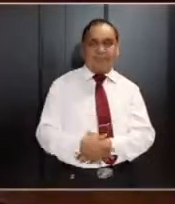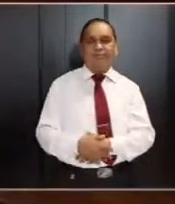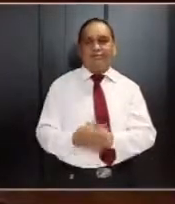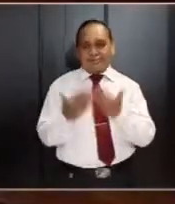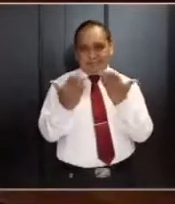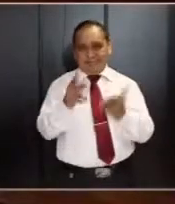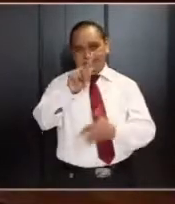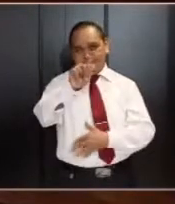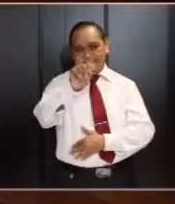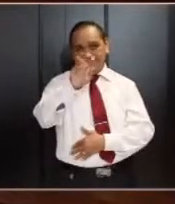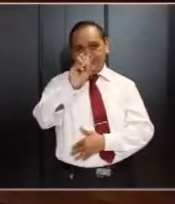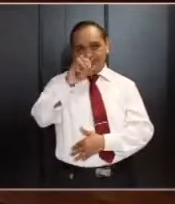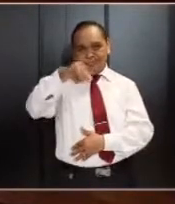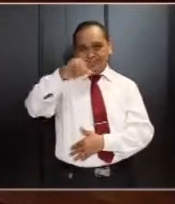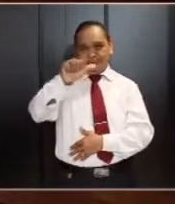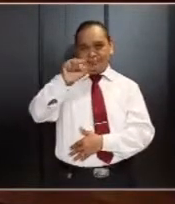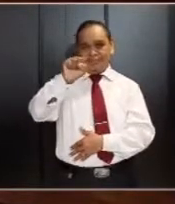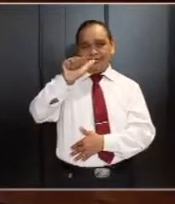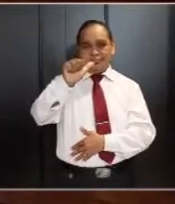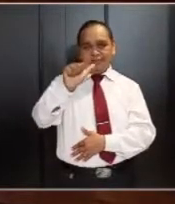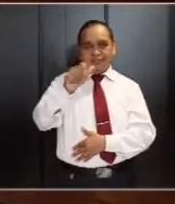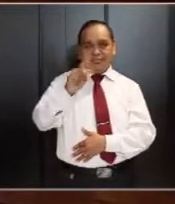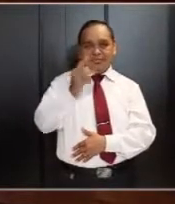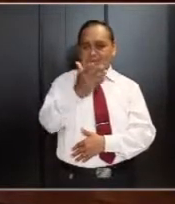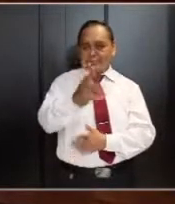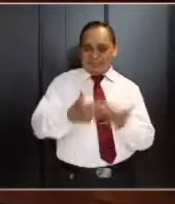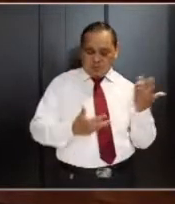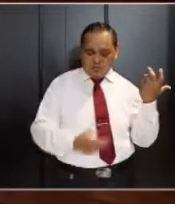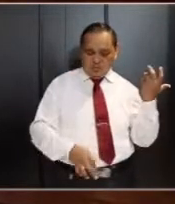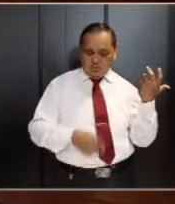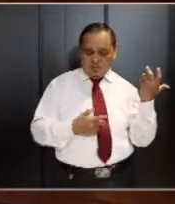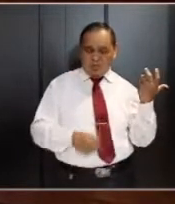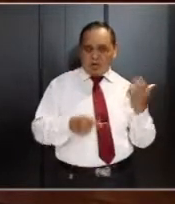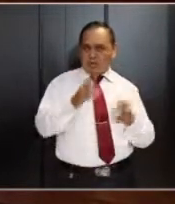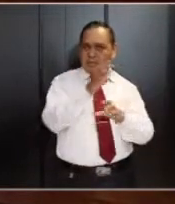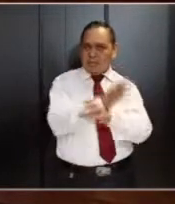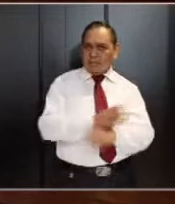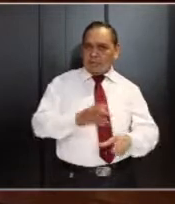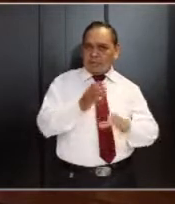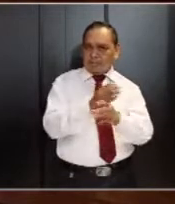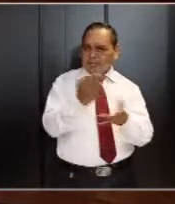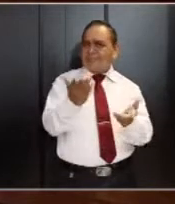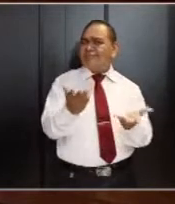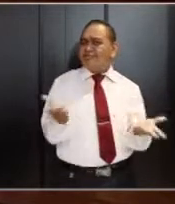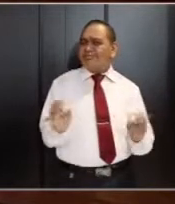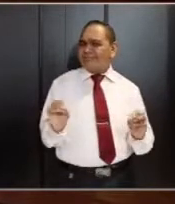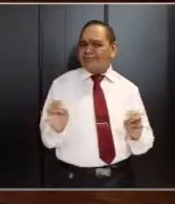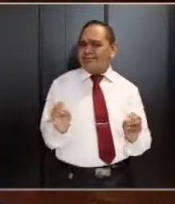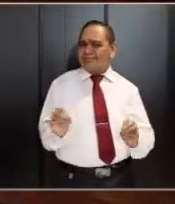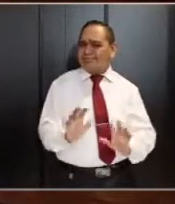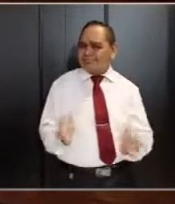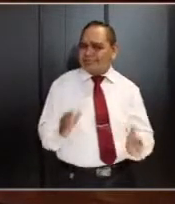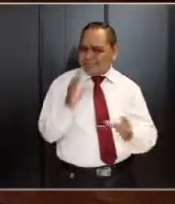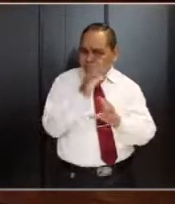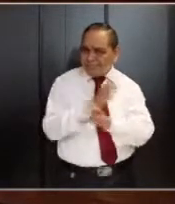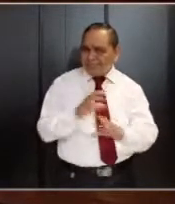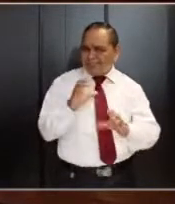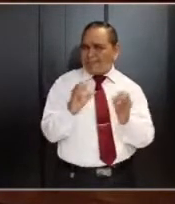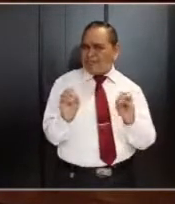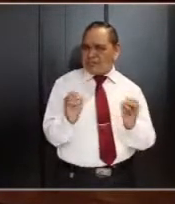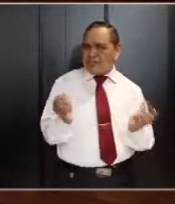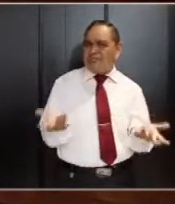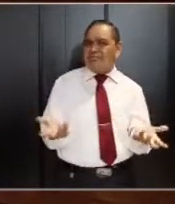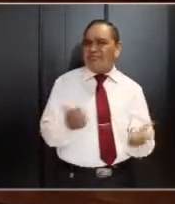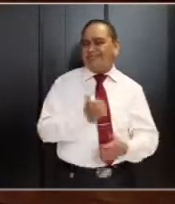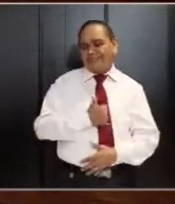Tomasita. Muchas gracias, ¿eh? Oye, mi abuelita tocaba la guitarra y cantaba. ¿Tú no cantas? No. Nada, nada, no cantas nada.